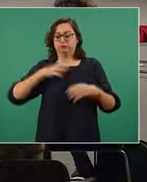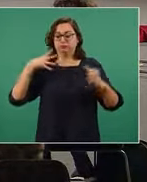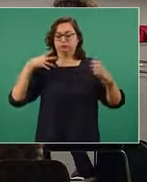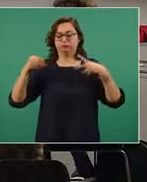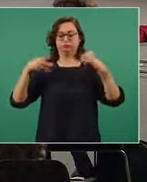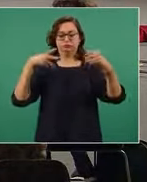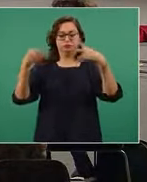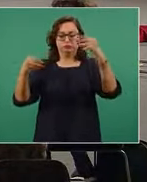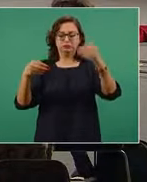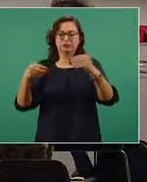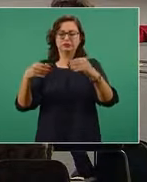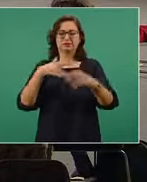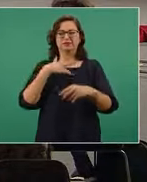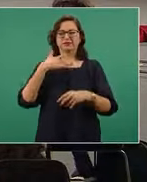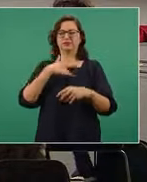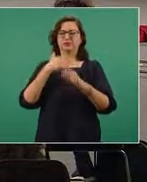pero